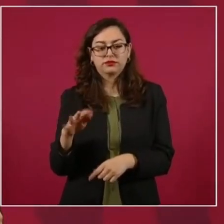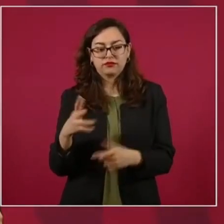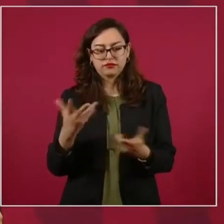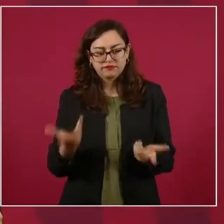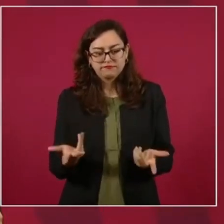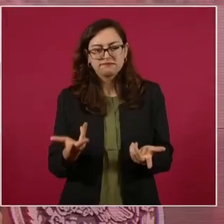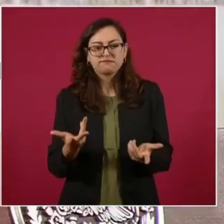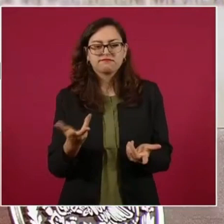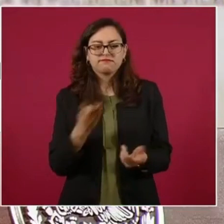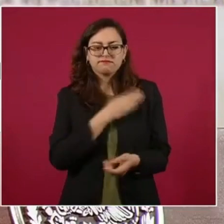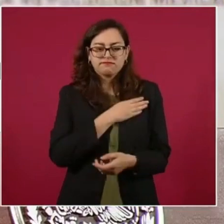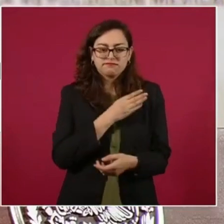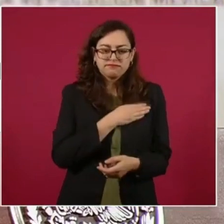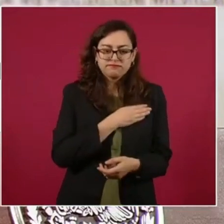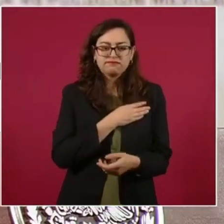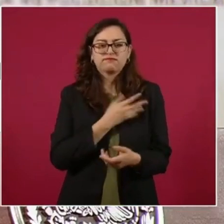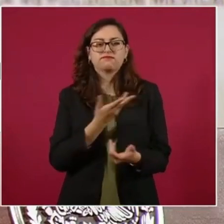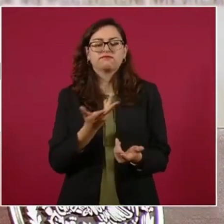compasión y bondad,